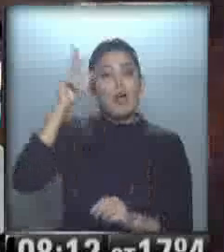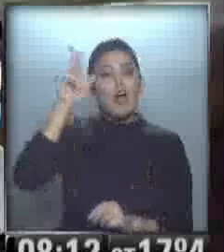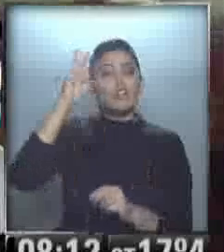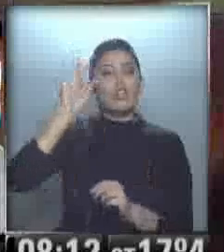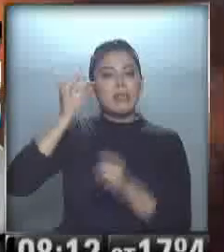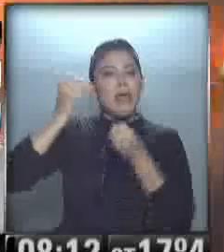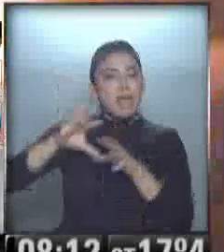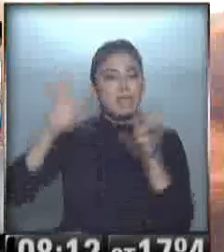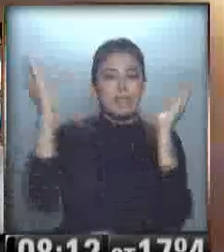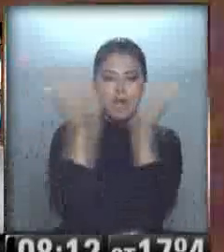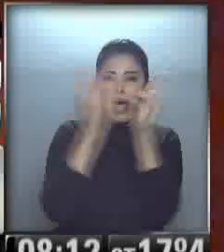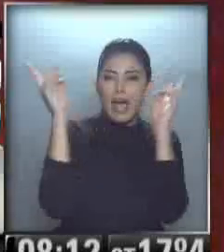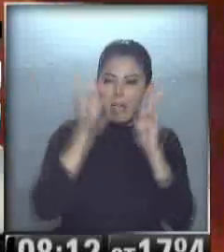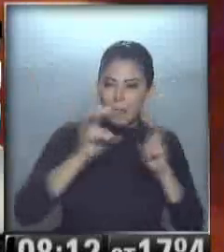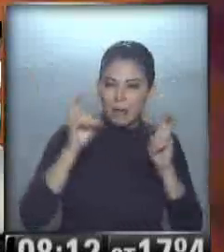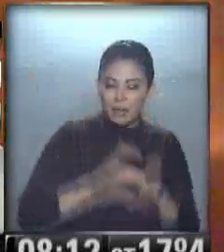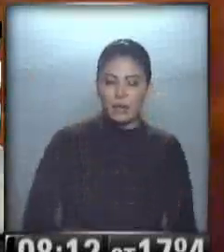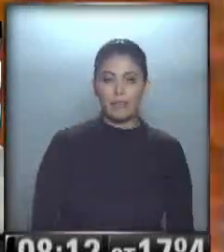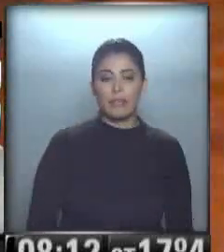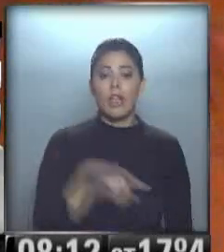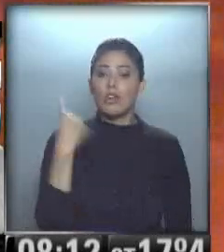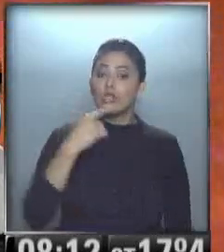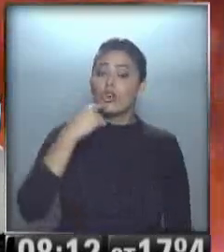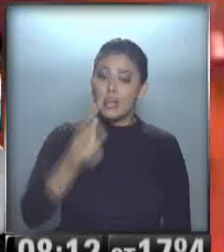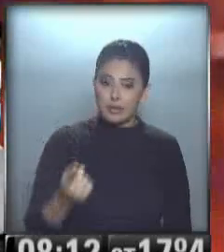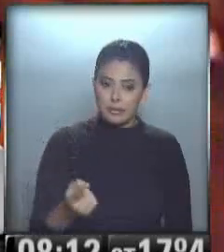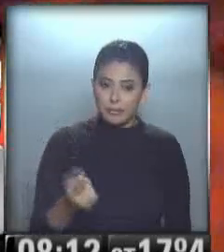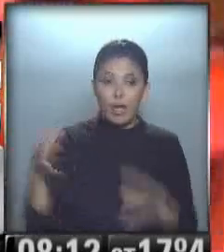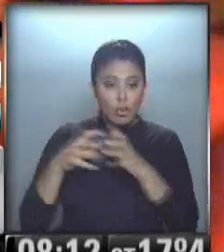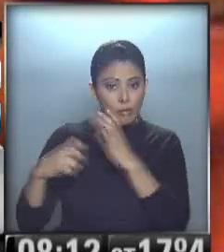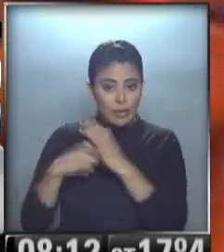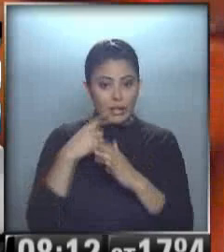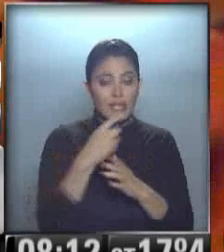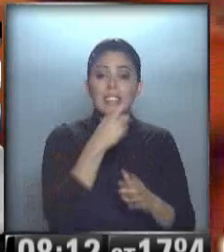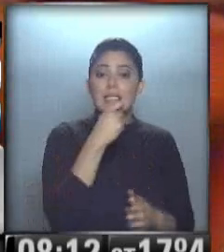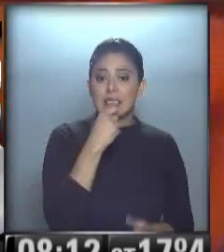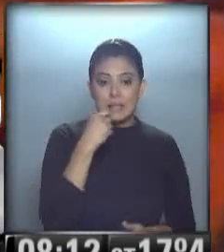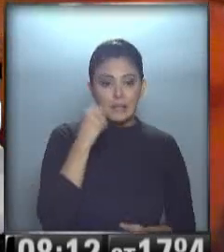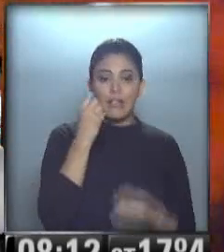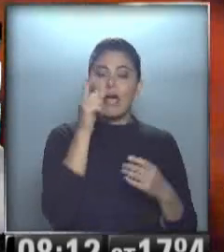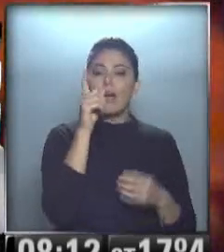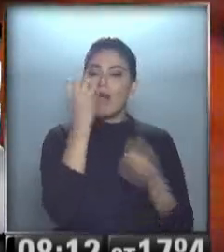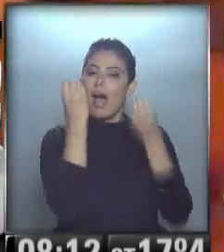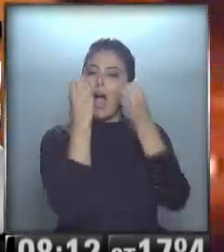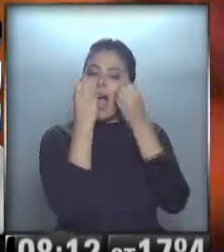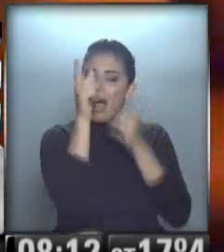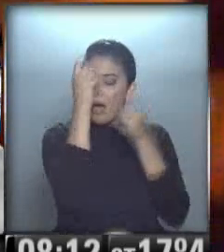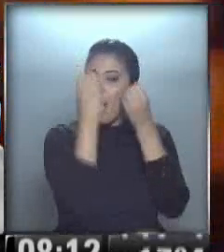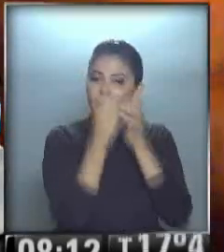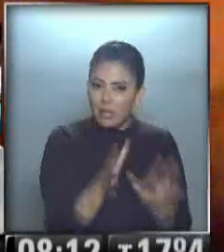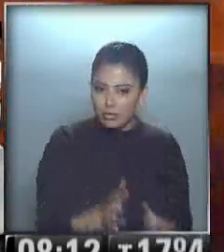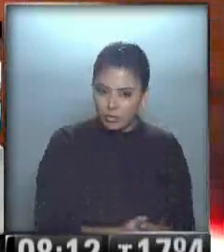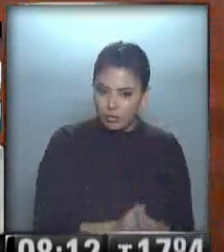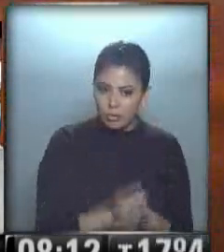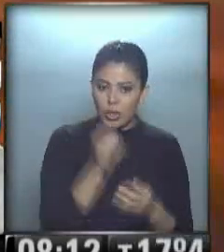Uh-huh. Lo que nosotros señalamos es que precisamente lo que se llama sedición es la firma del acuerdo,